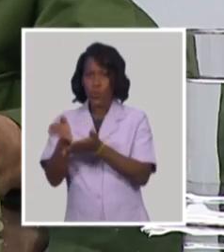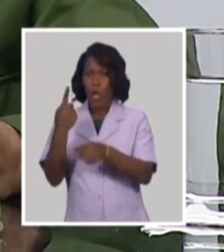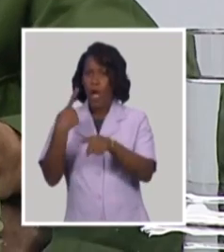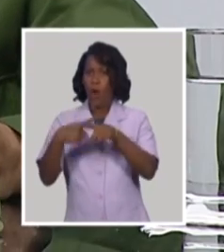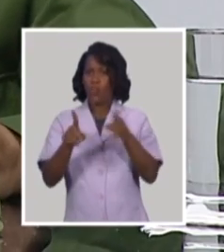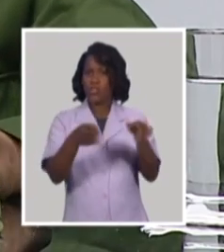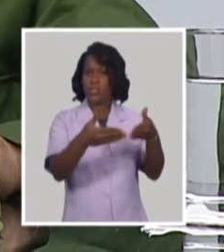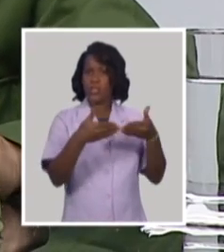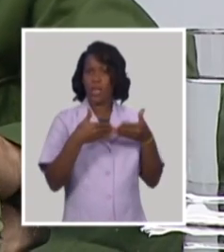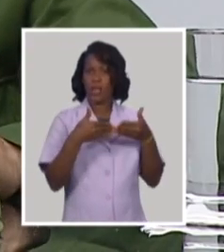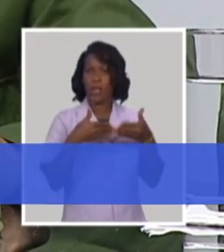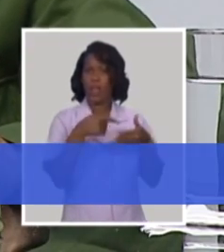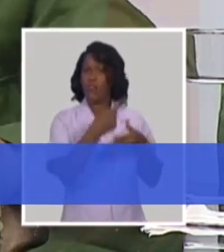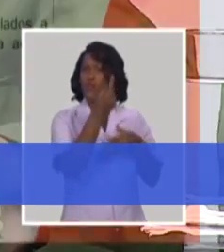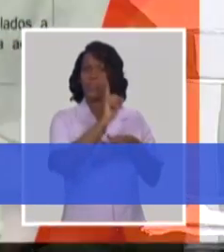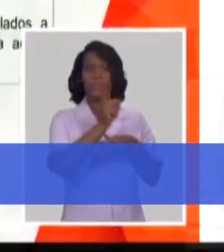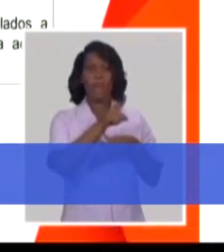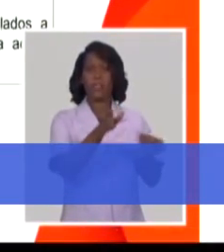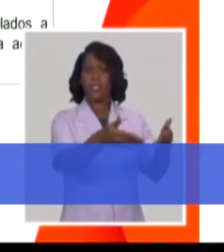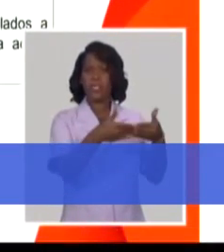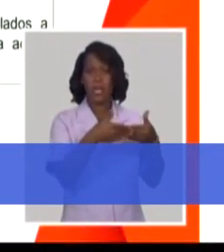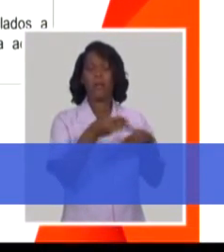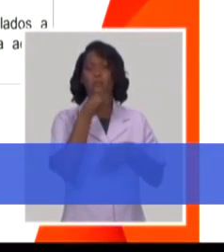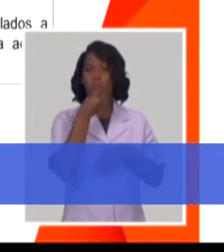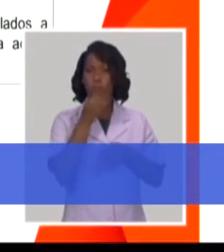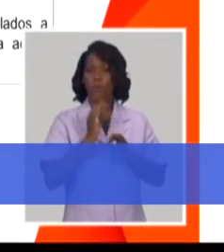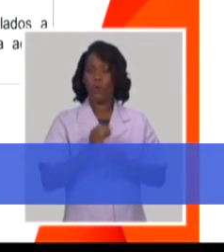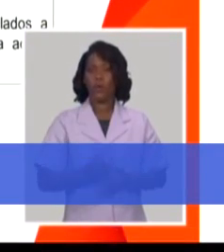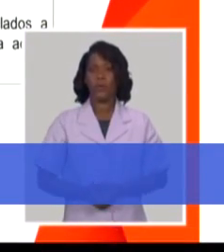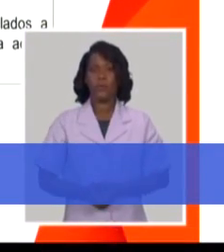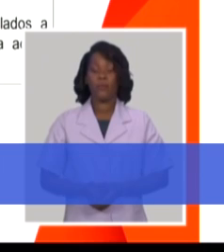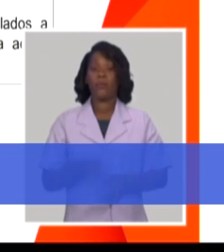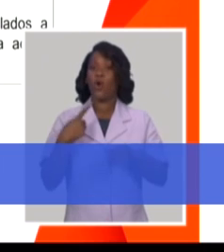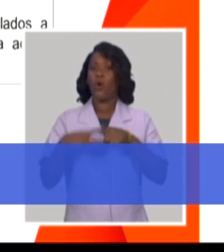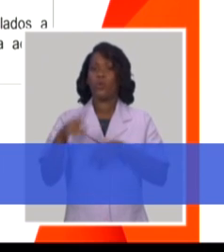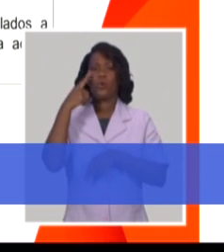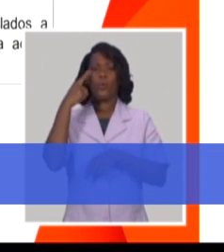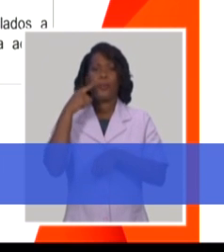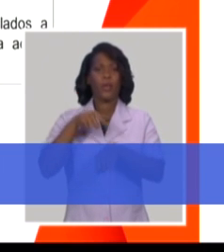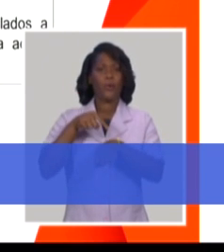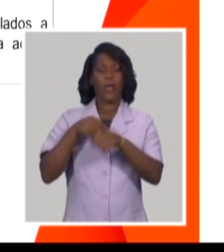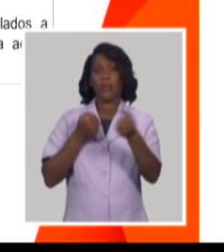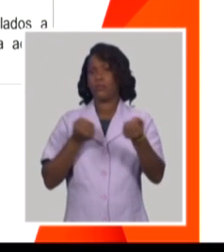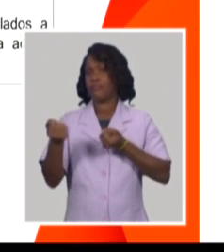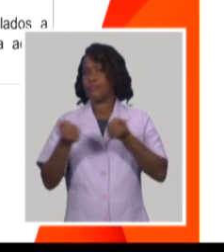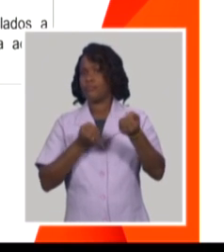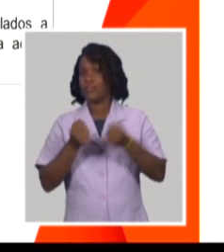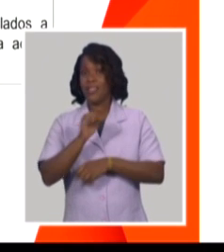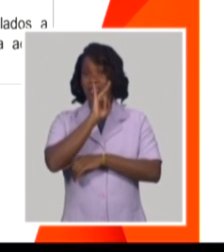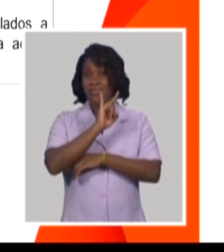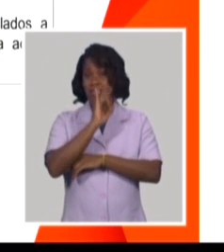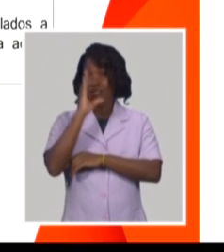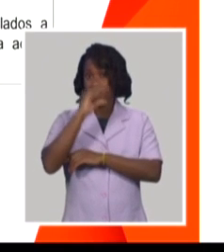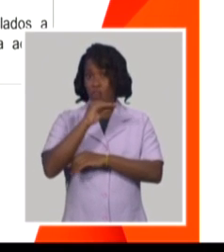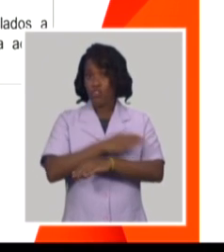prohibir la movilidad de personas y vehículos en el horario comprendido desde las 7 de la noche hasta las